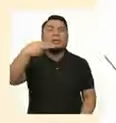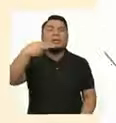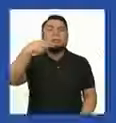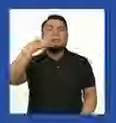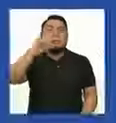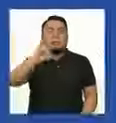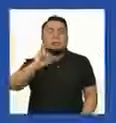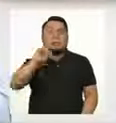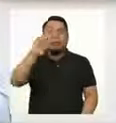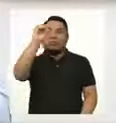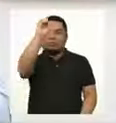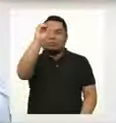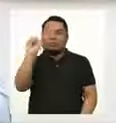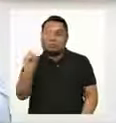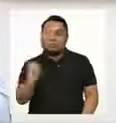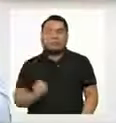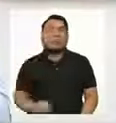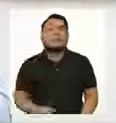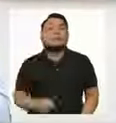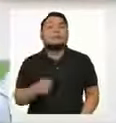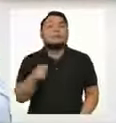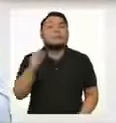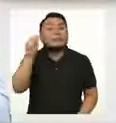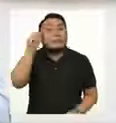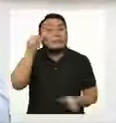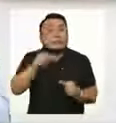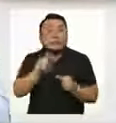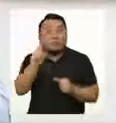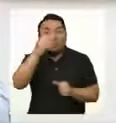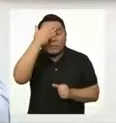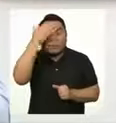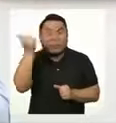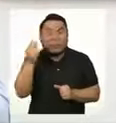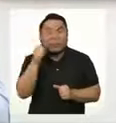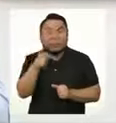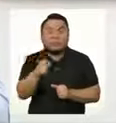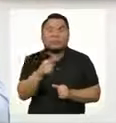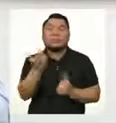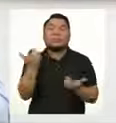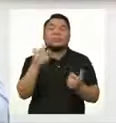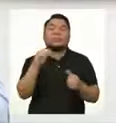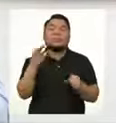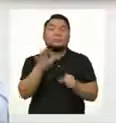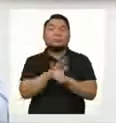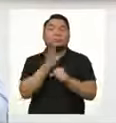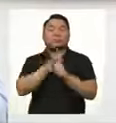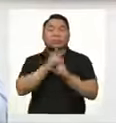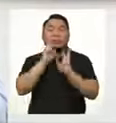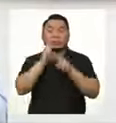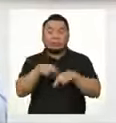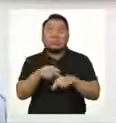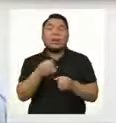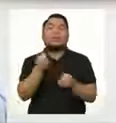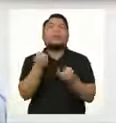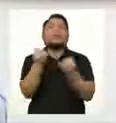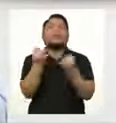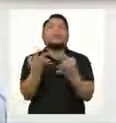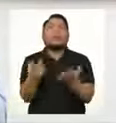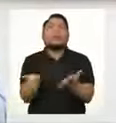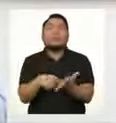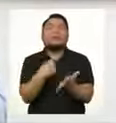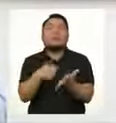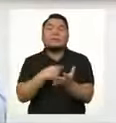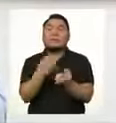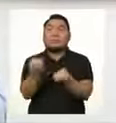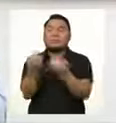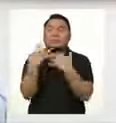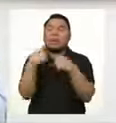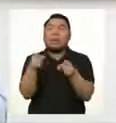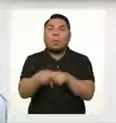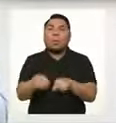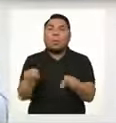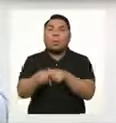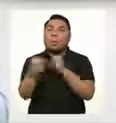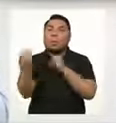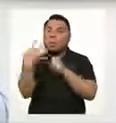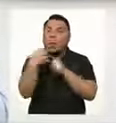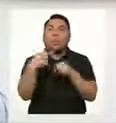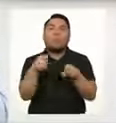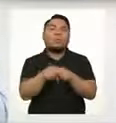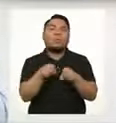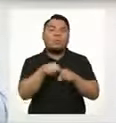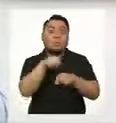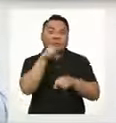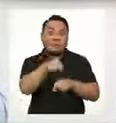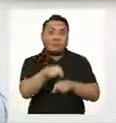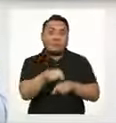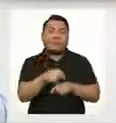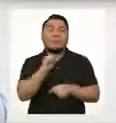porcentual. No olviden que la frecuencia absoluta es el número de veces que se repite un dato dentro de la encuesta realizada.